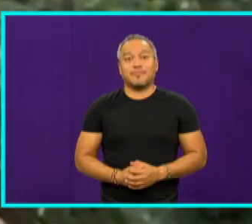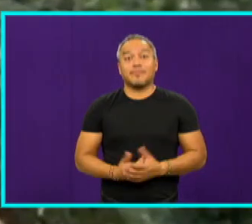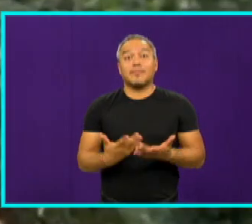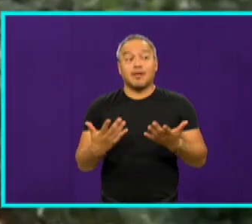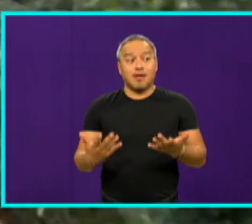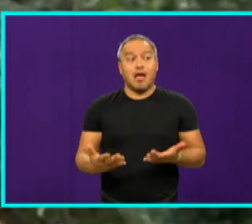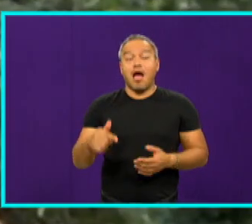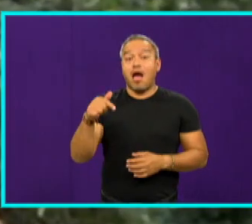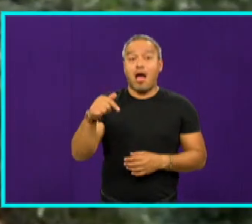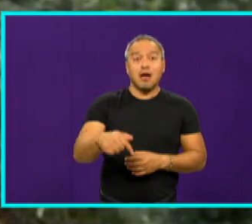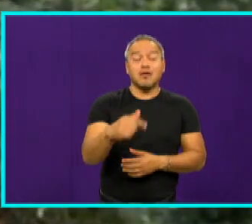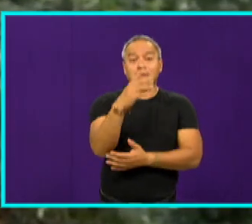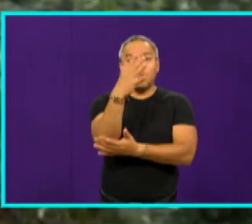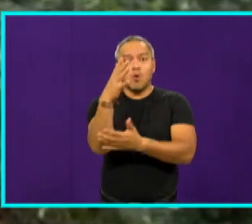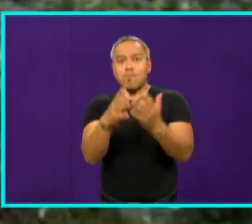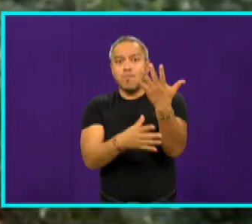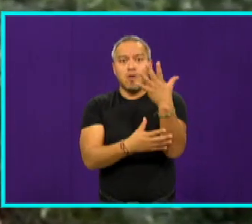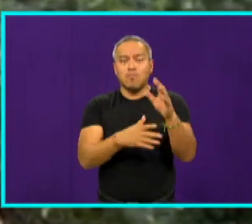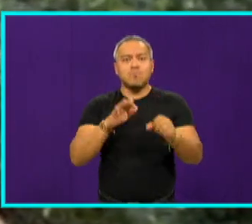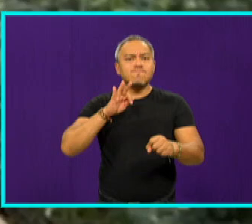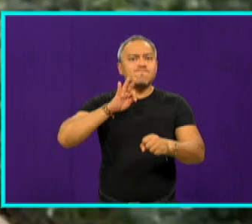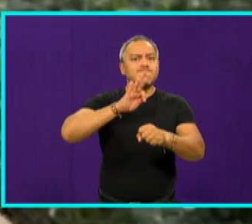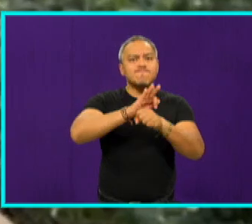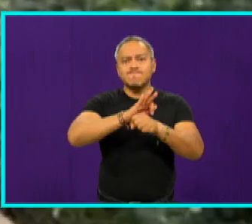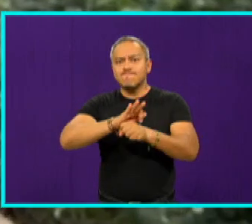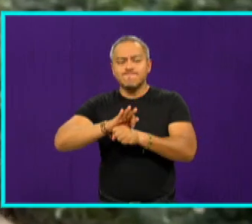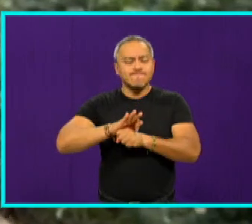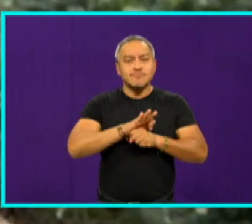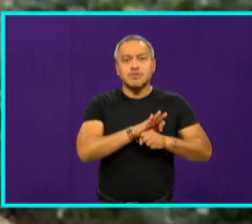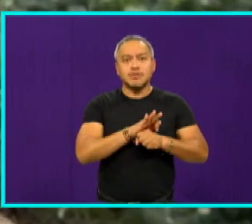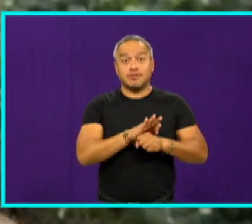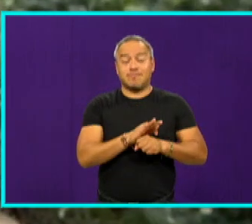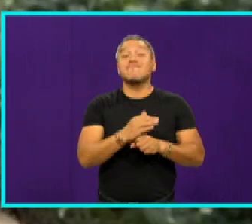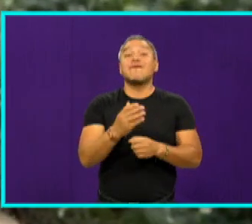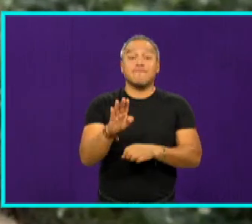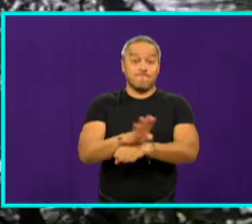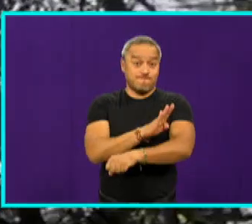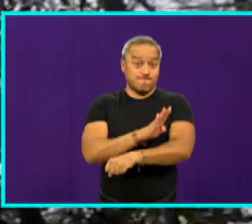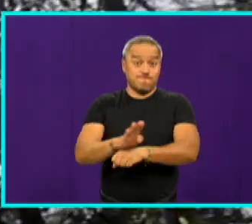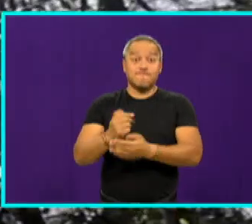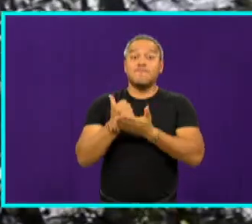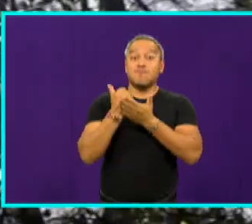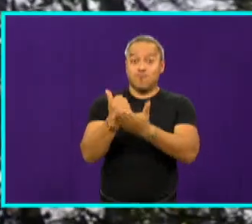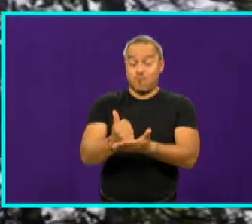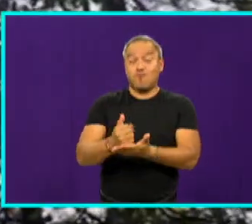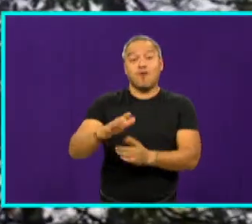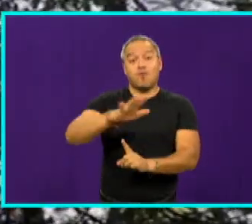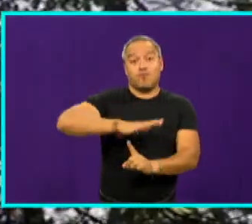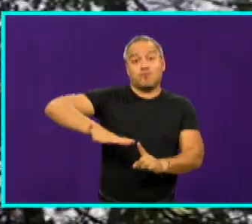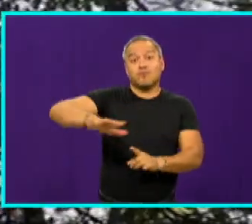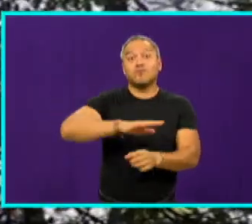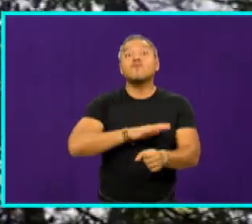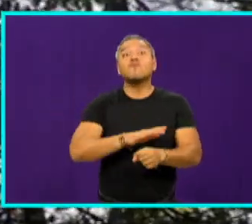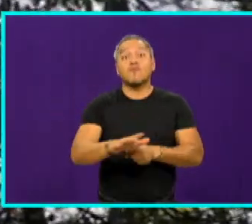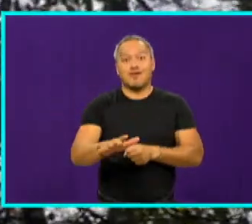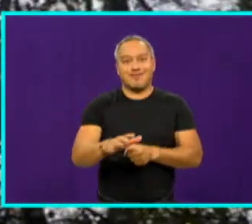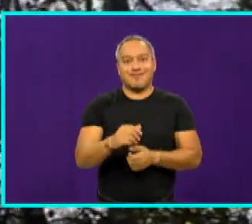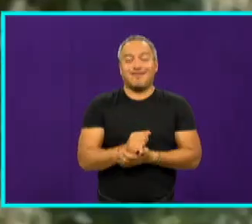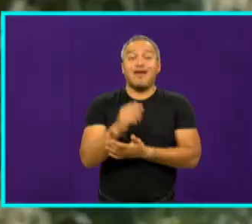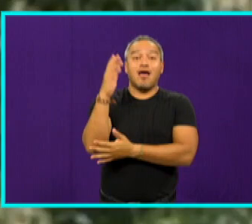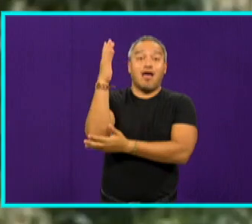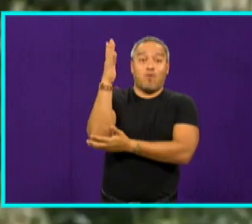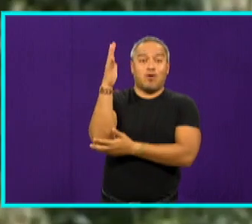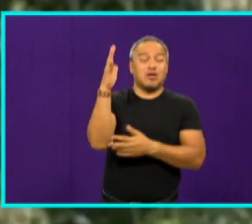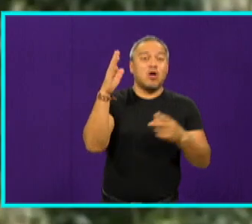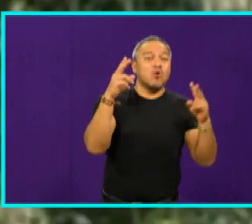Esta área natural protegida brinda muchos servicios ambientales para la comunidad, tales como filtro purificador del